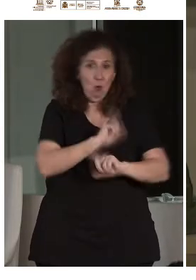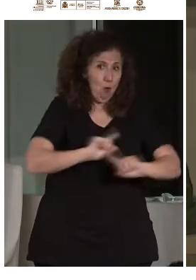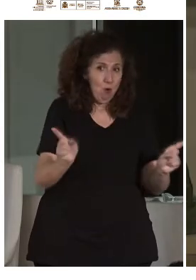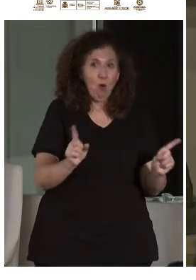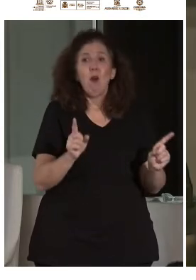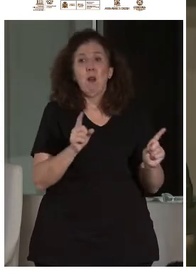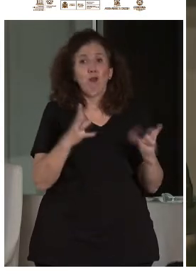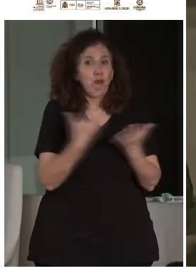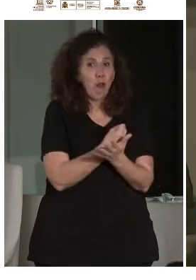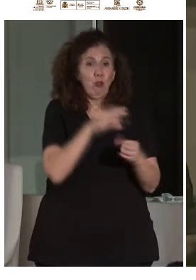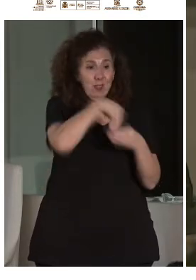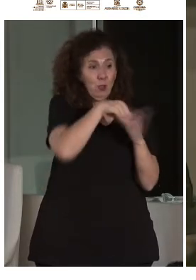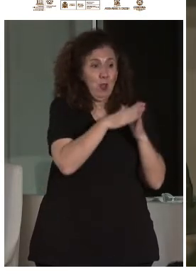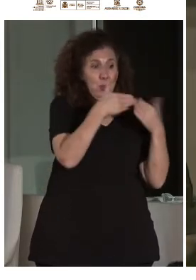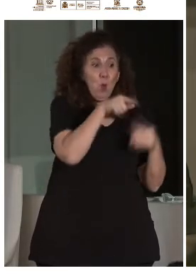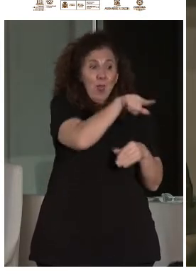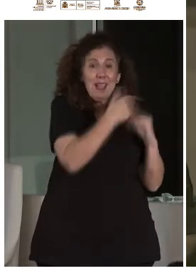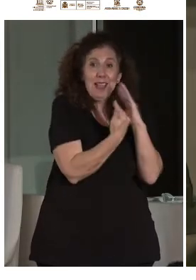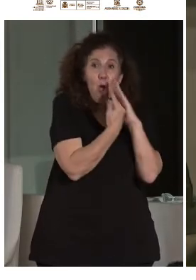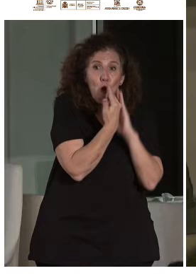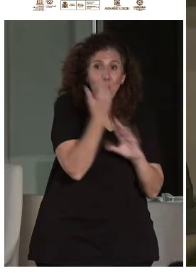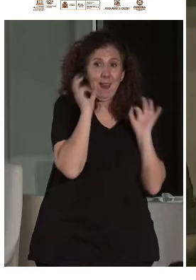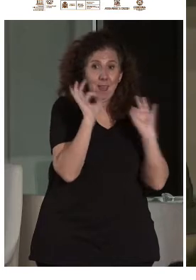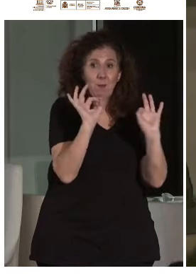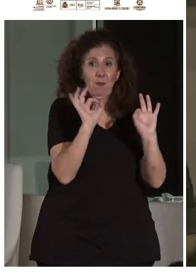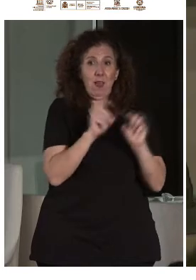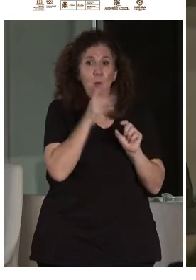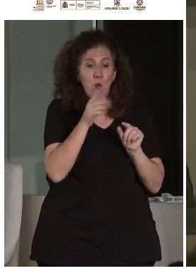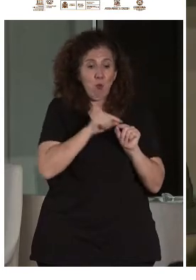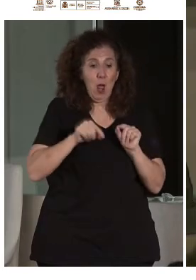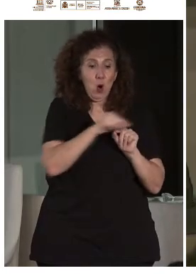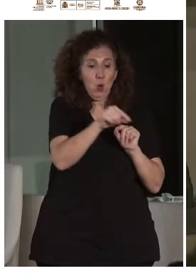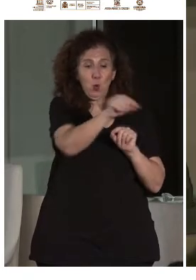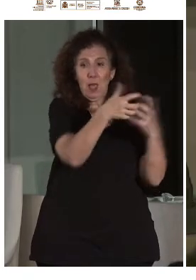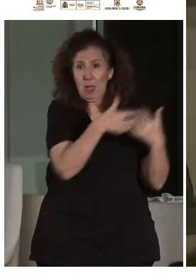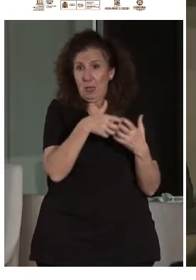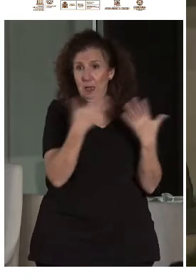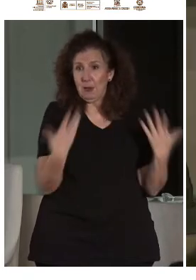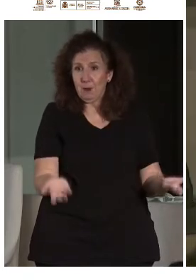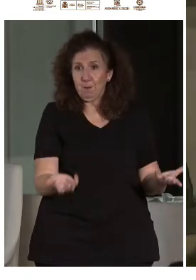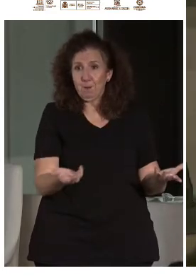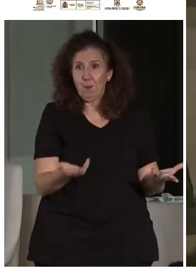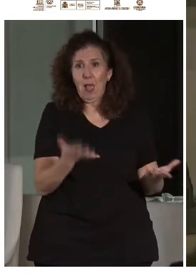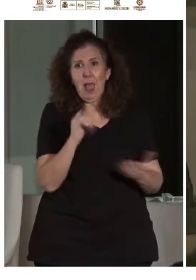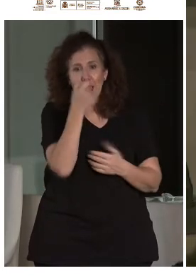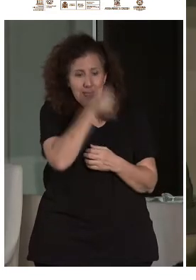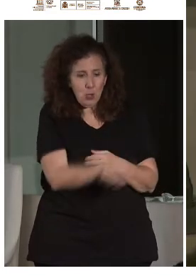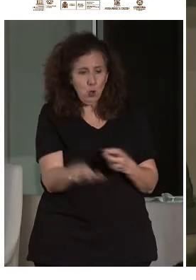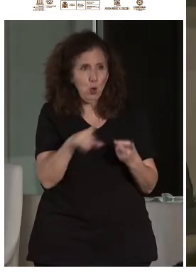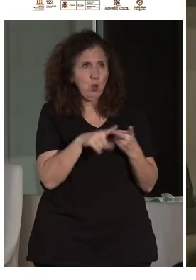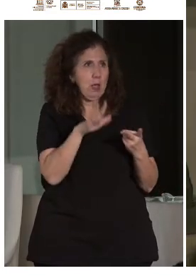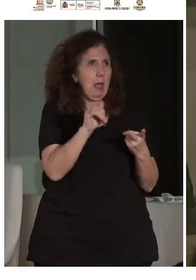yo no te sabría decir, porque es verdad que es una cosa que se sale de lo normal, entre comillas, ¿no? Claro, hay niños, hay